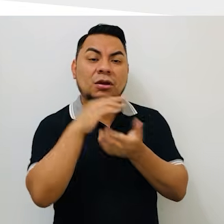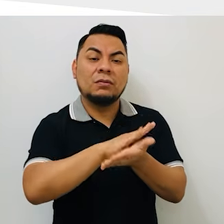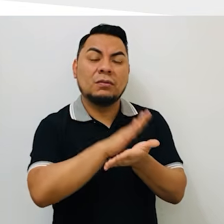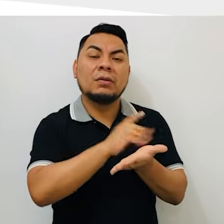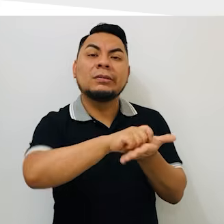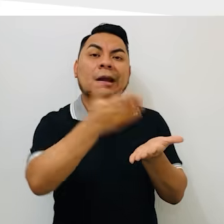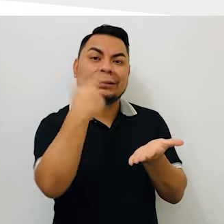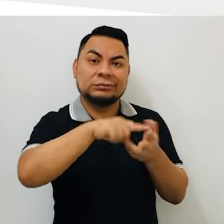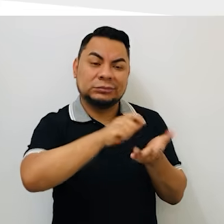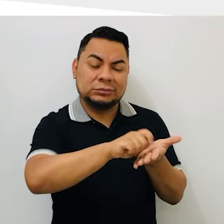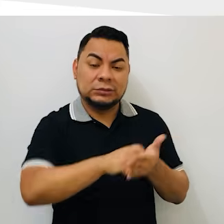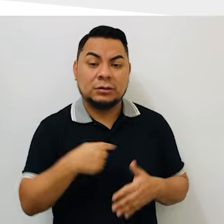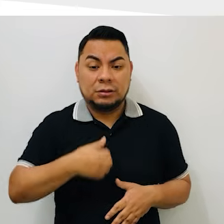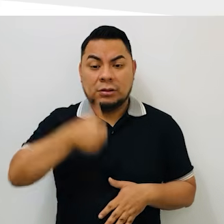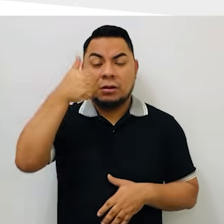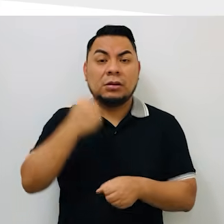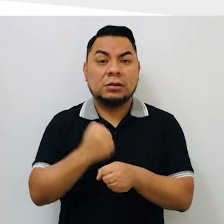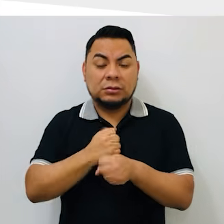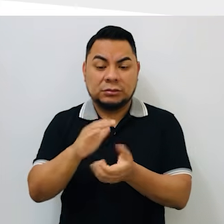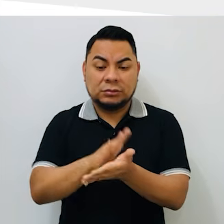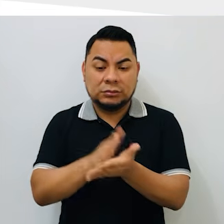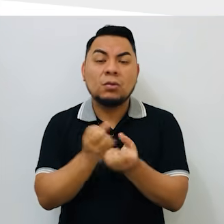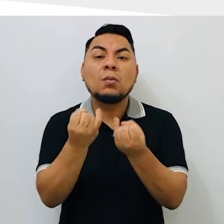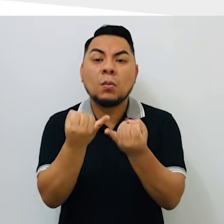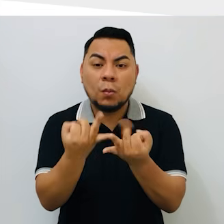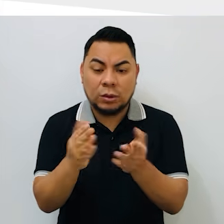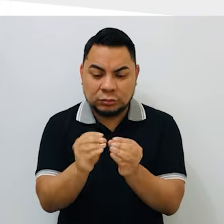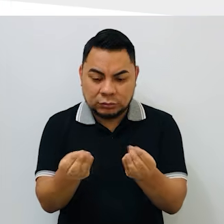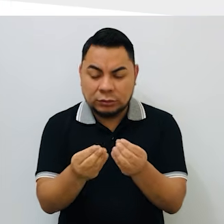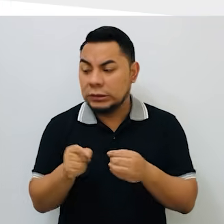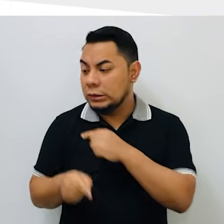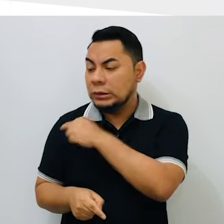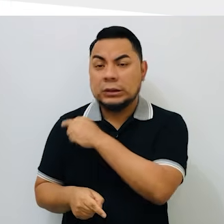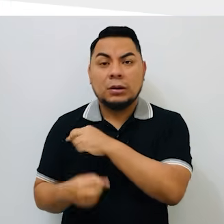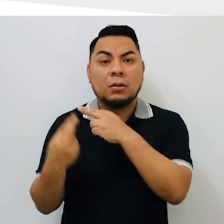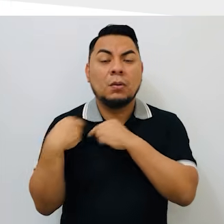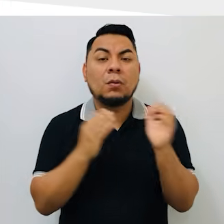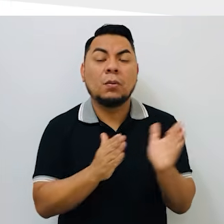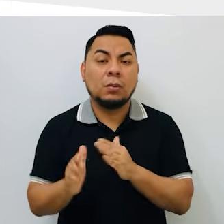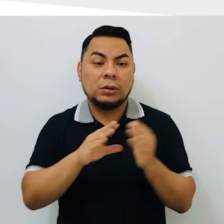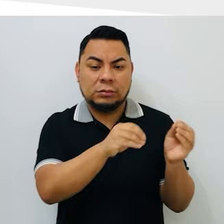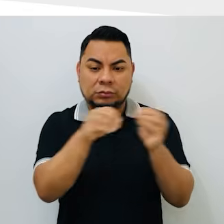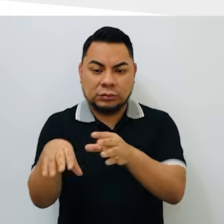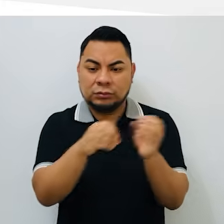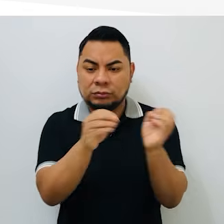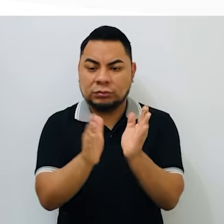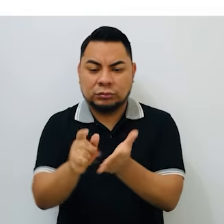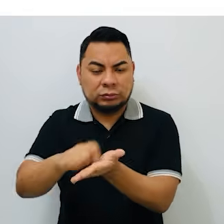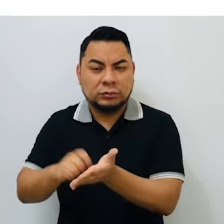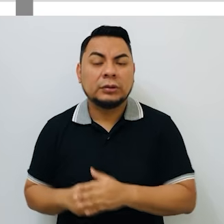cargo de las hojas borrador. La presidenta trabajará con las cédulas por escrutar y el tercer miembro organizará las